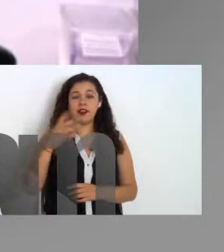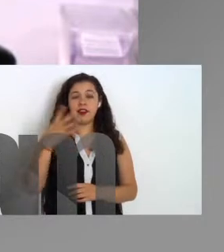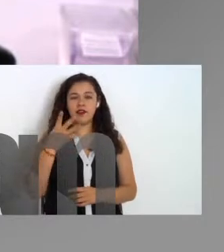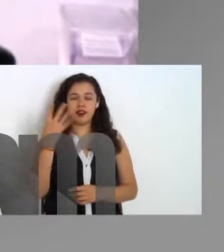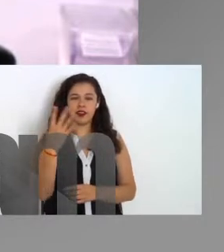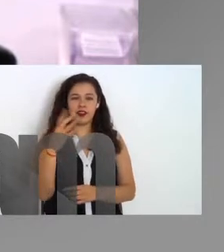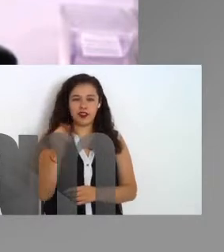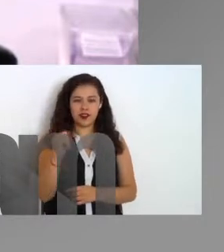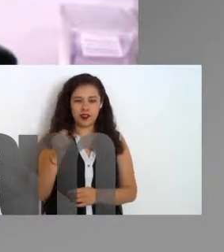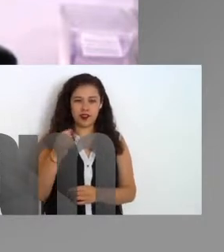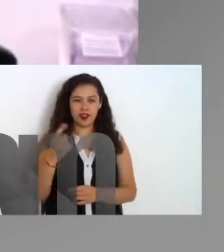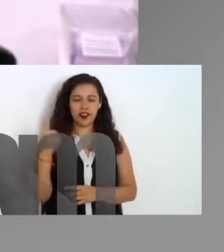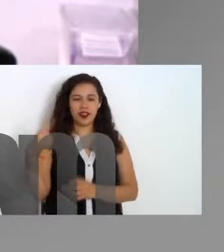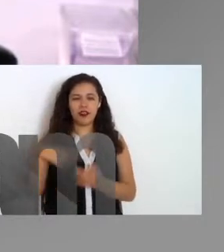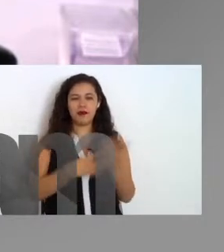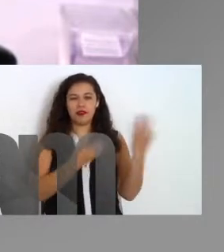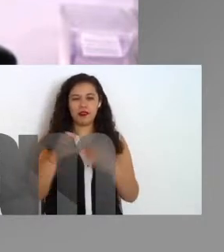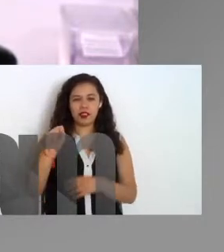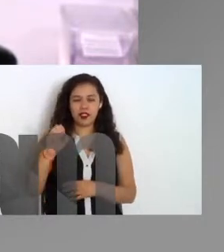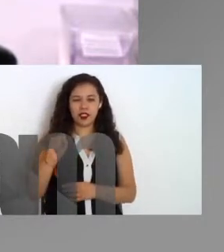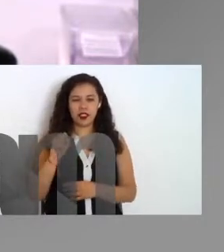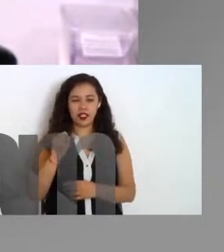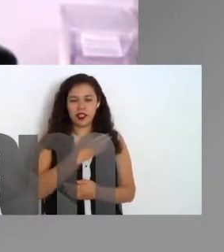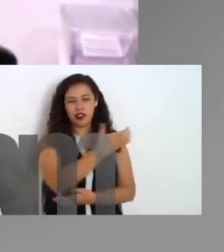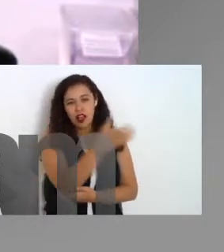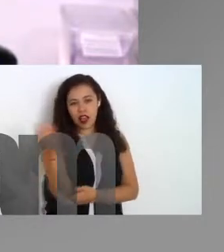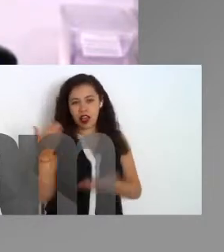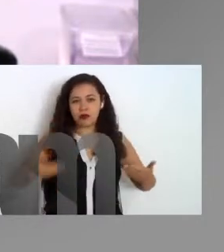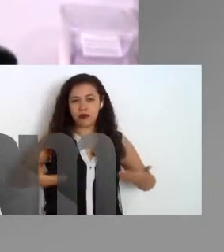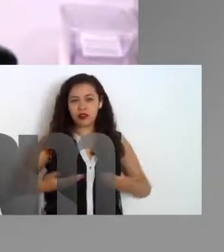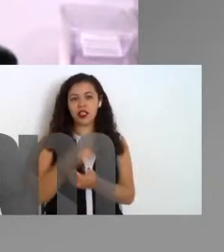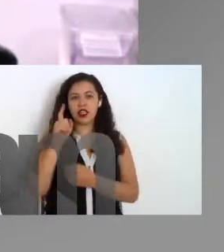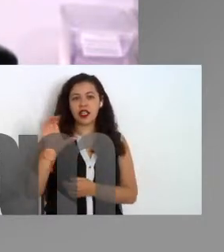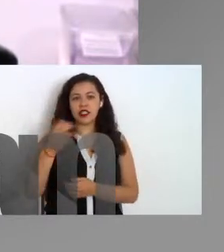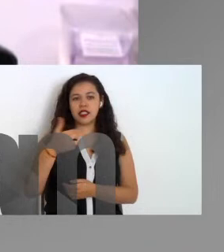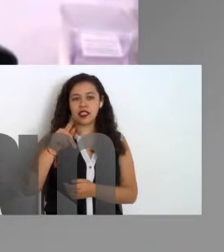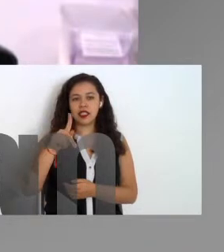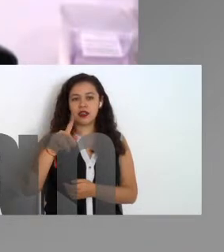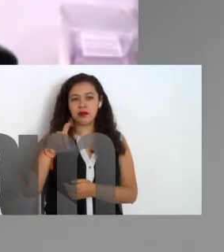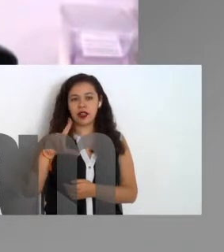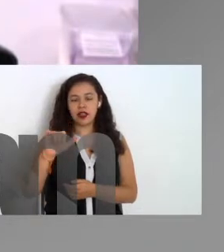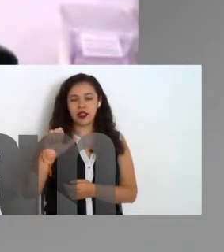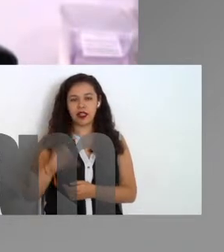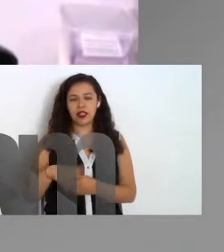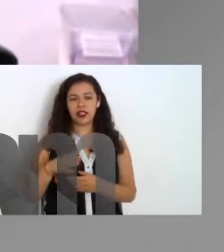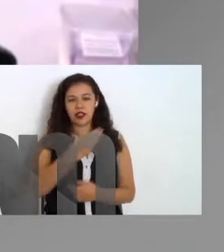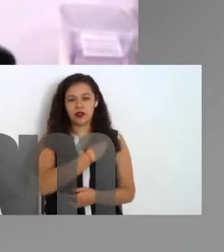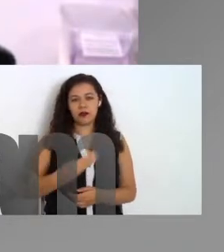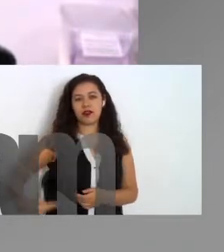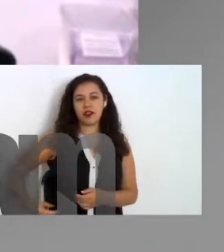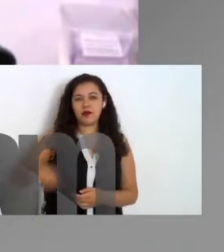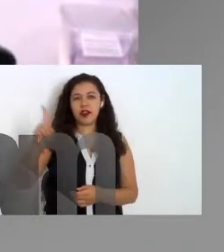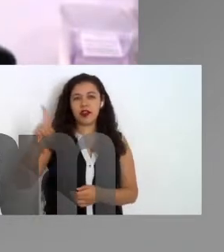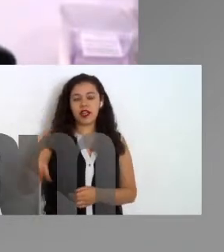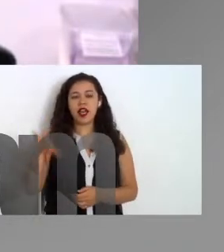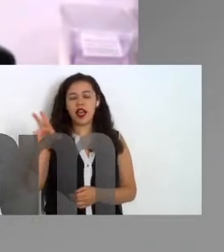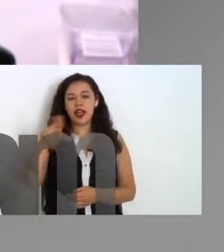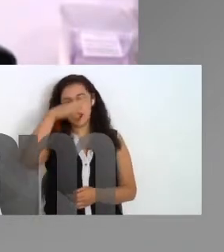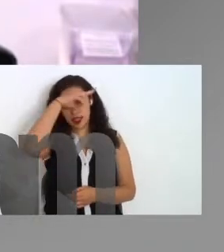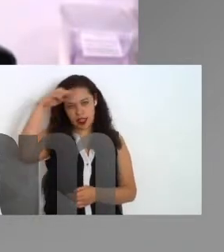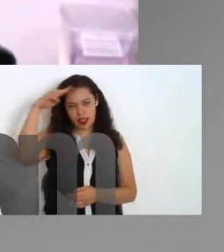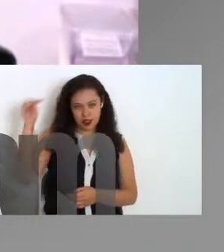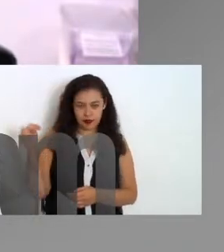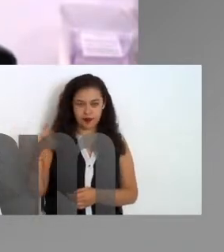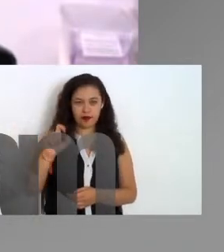seno de una familia campesina dentro de la localidad de Chapalilla, municipio de Santa María del Oro, en Nayarit. Con 22 años de edad y una